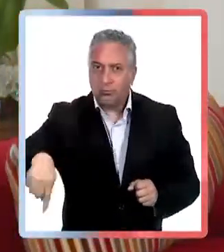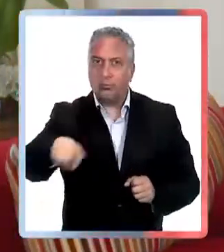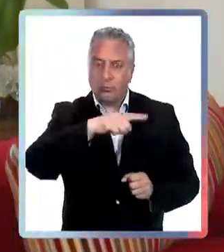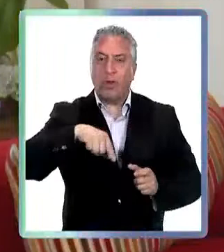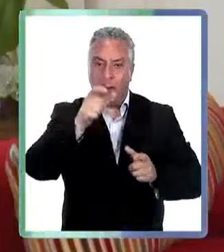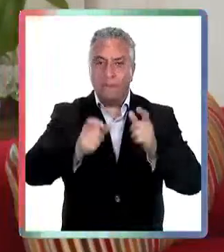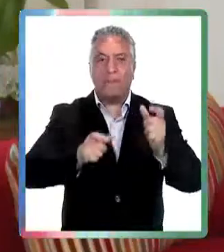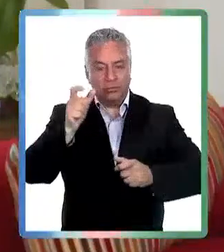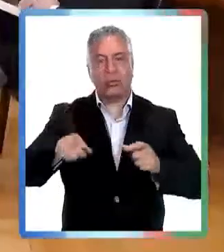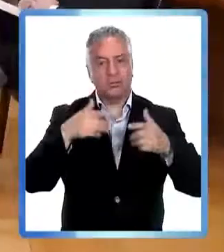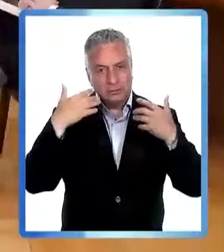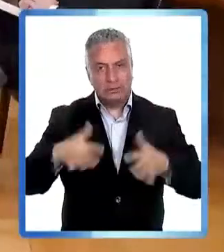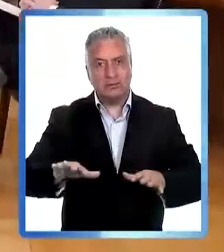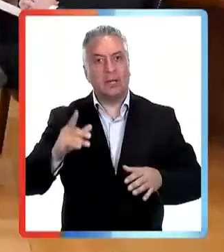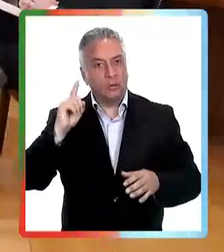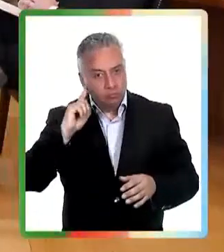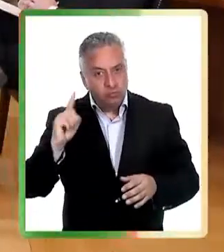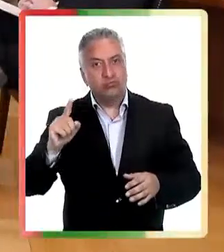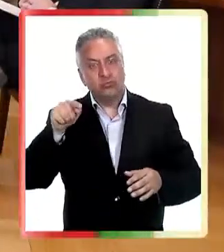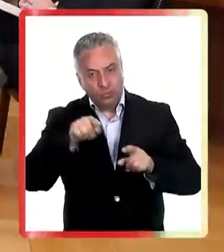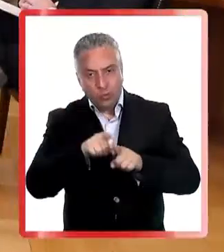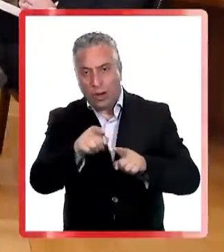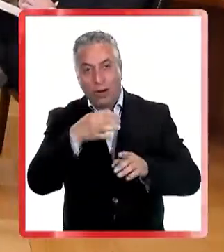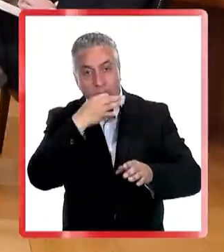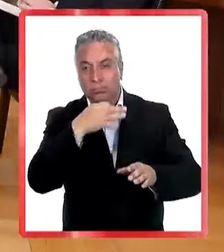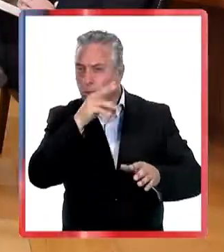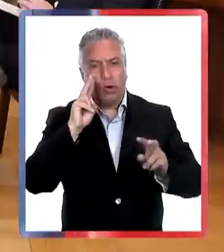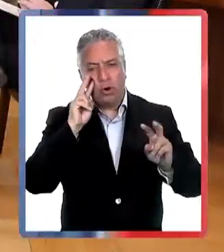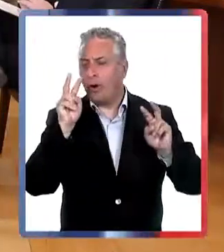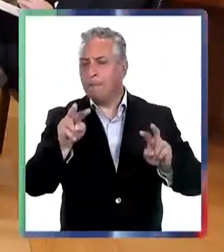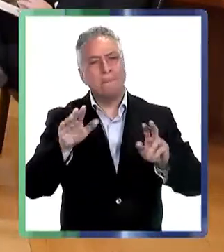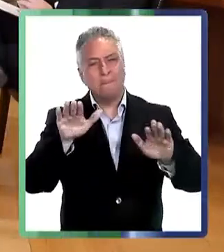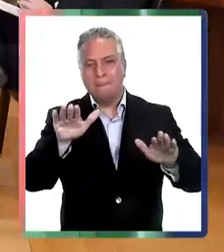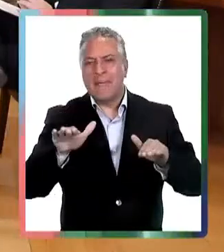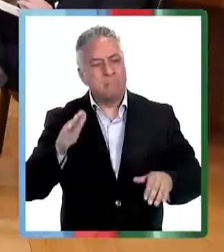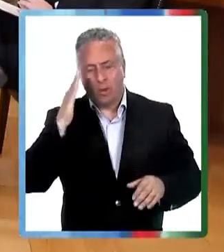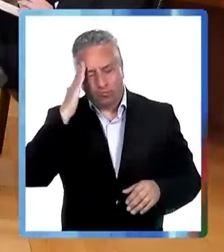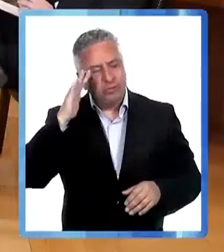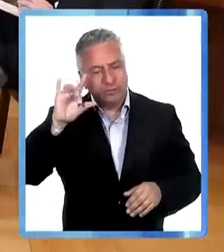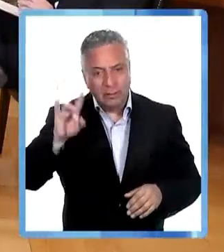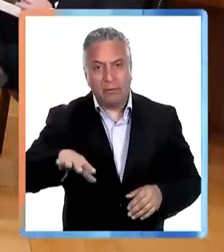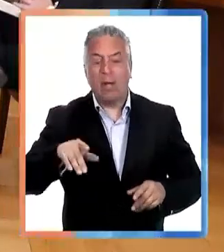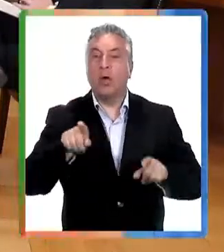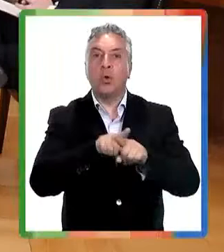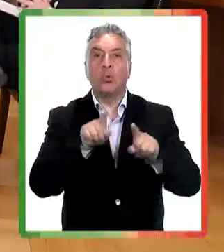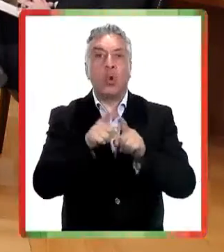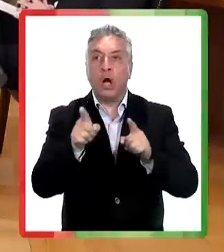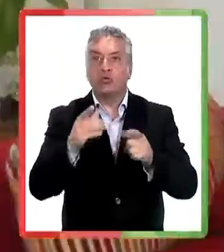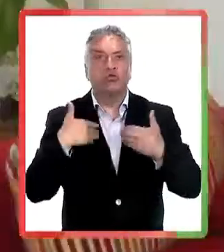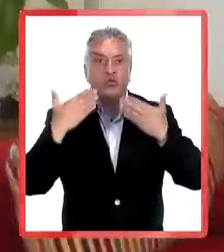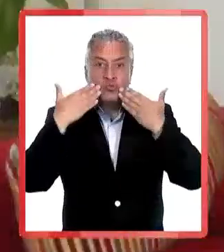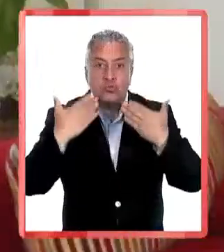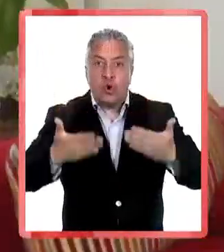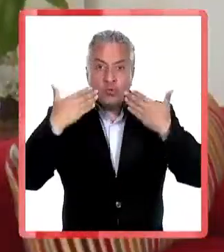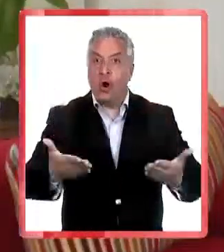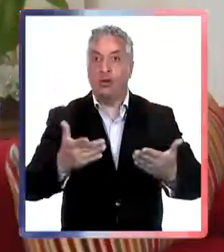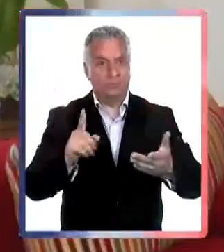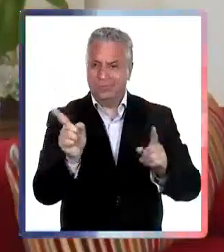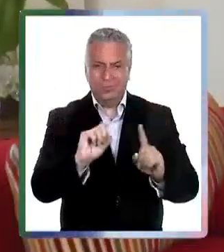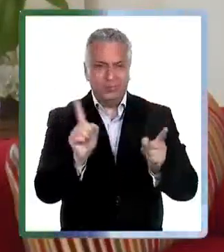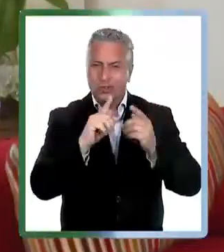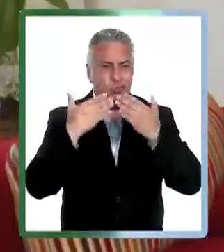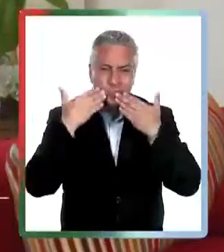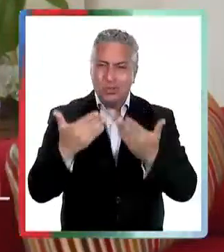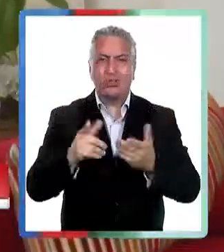las personas, los que nos están escuchando, las que nos están escuchando lo viven de la misma manera. Uno no está esperando que le regalen cosas, lo que